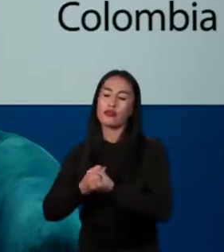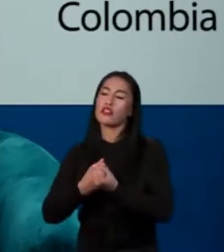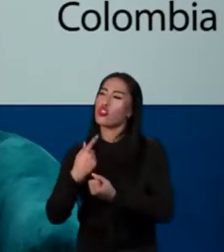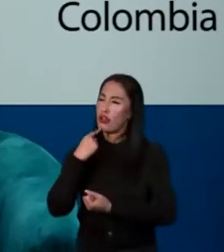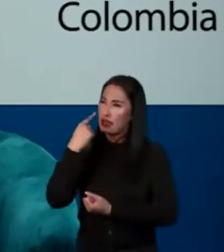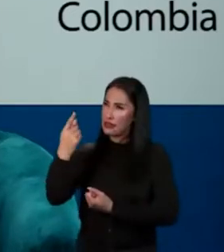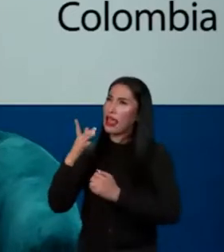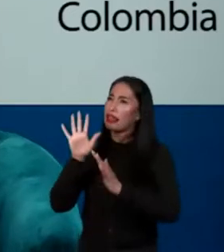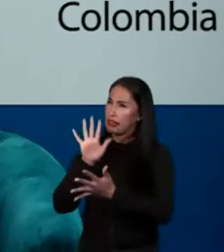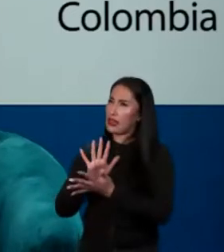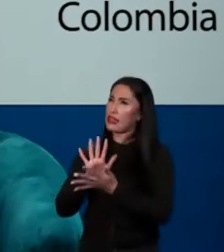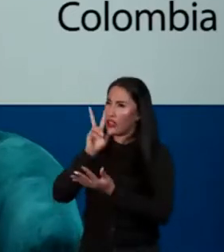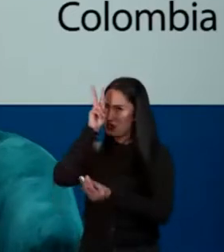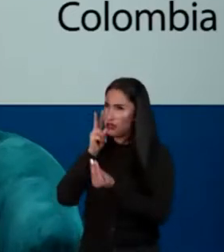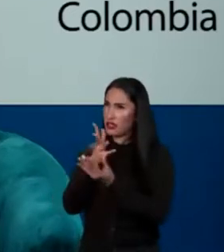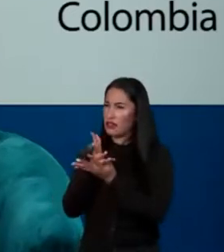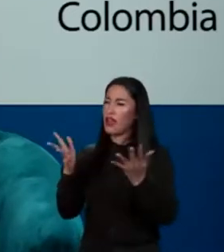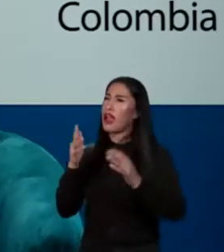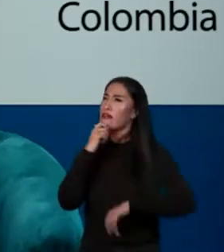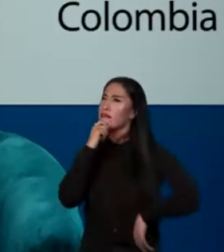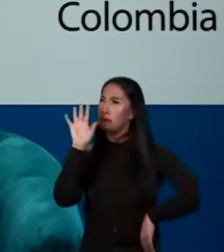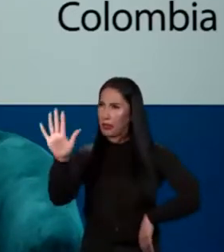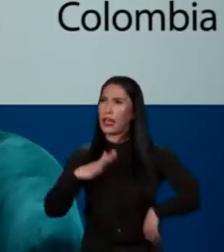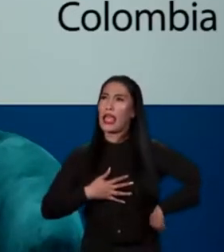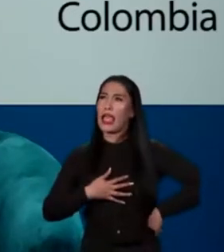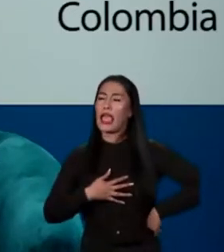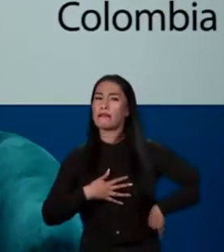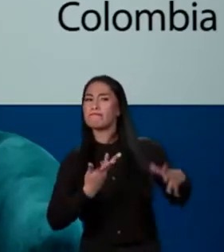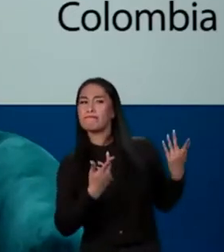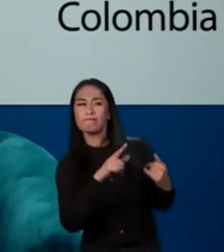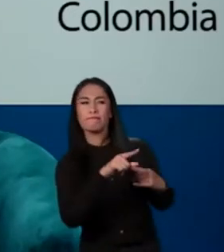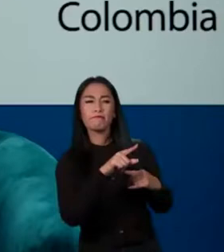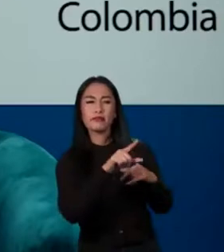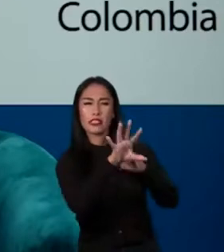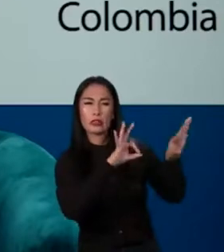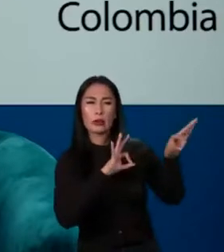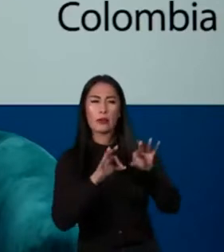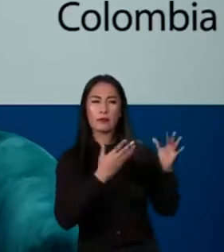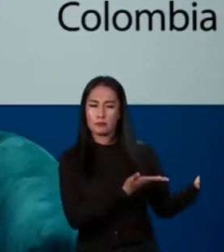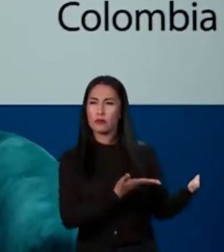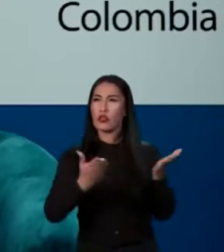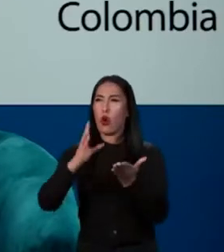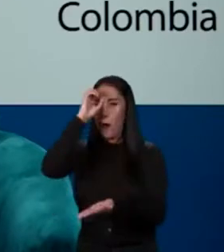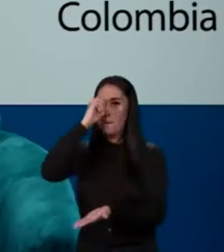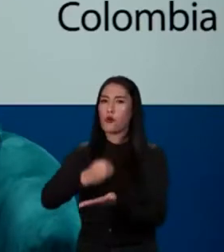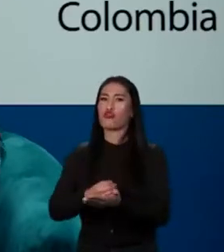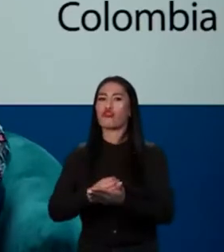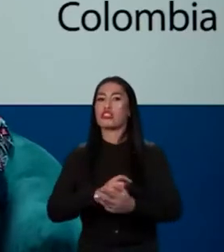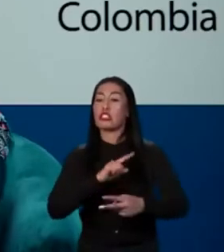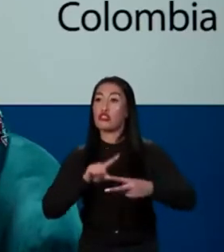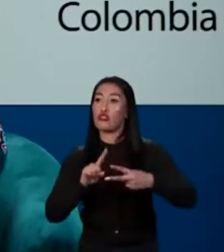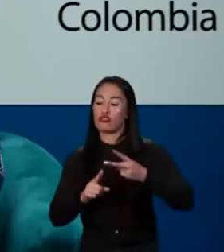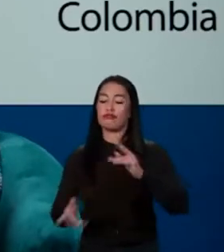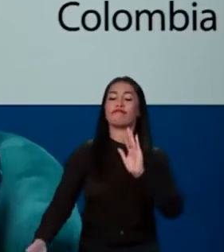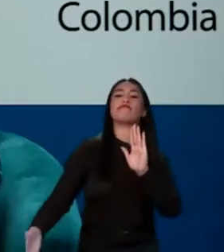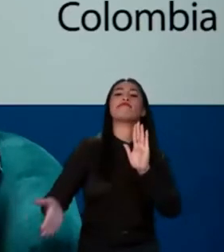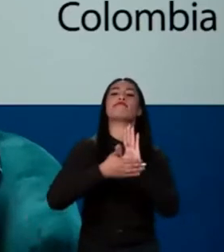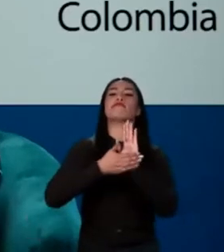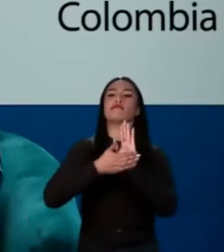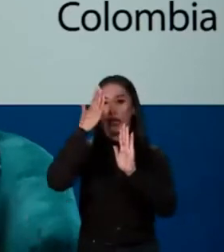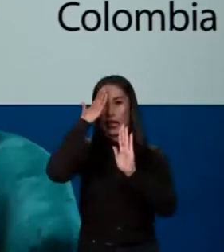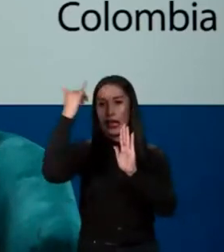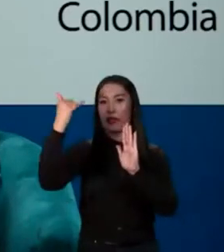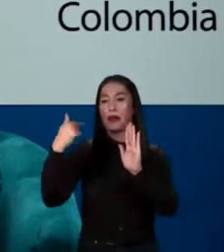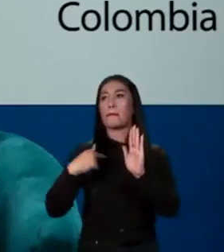entonces mandamos dos posiciones sobre un tema y sustentadas perfectamente académicamente